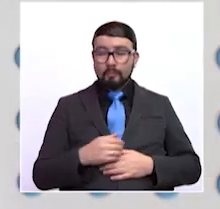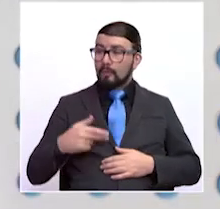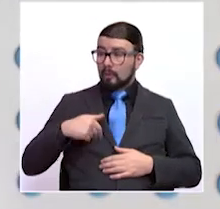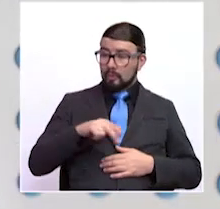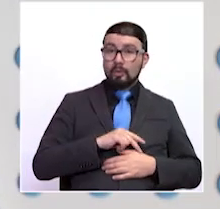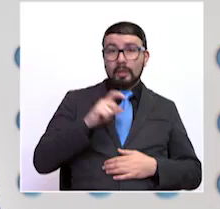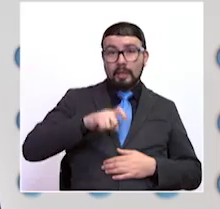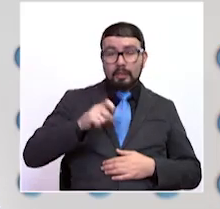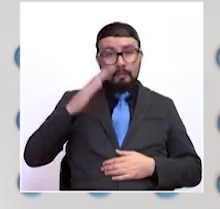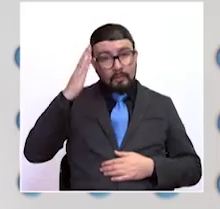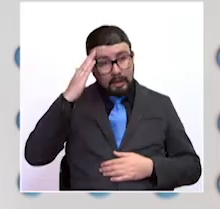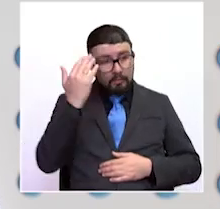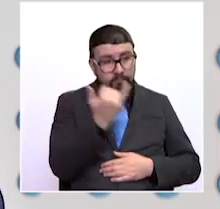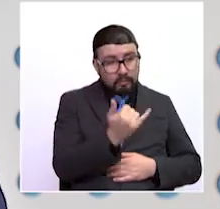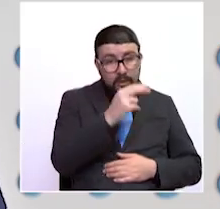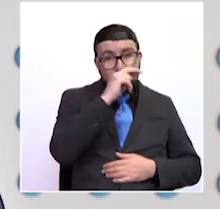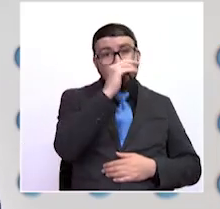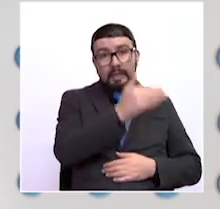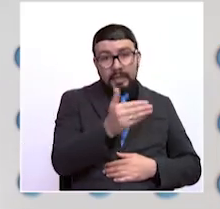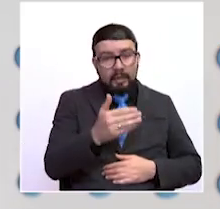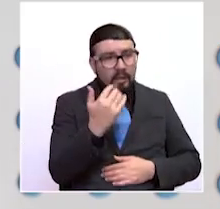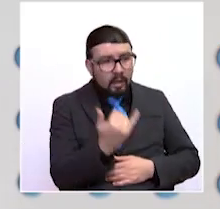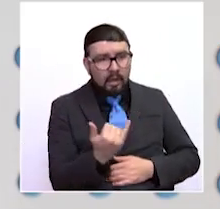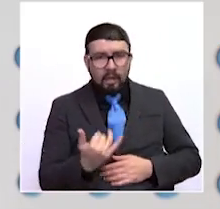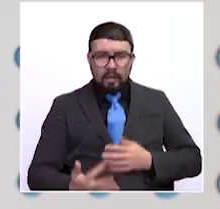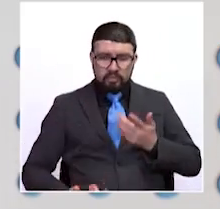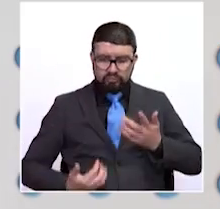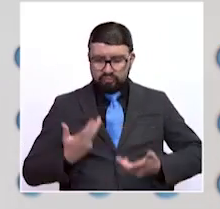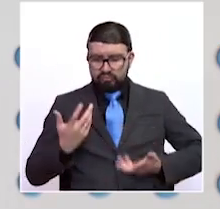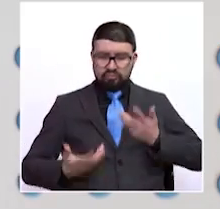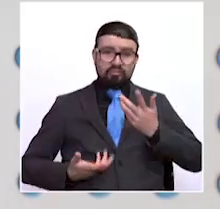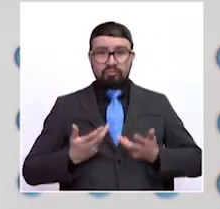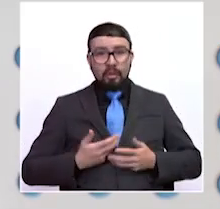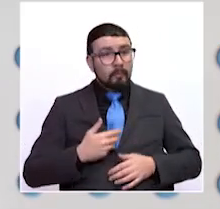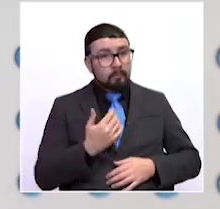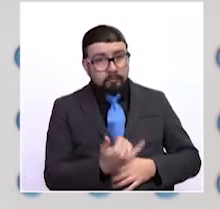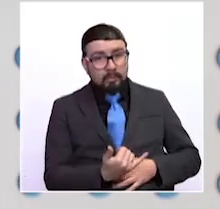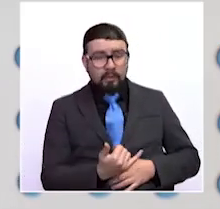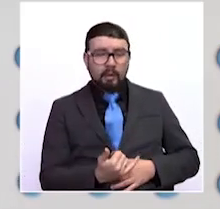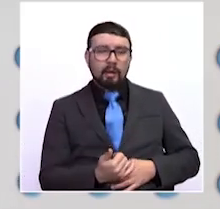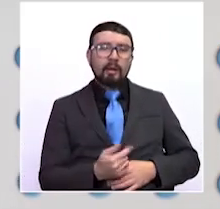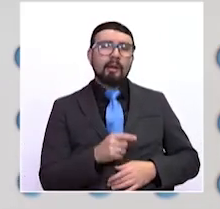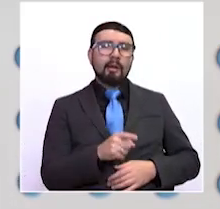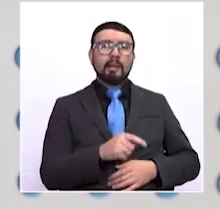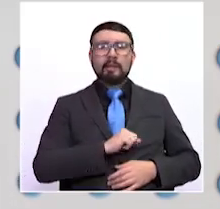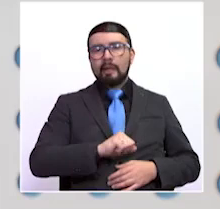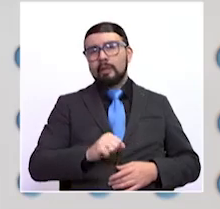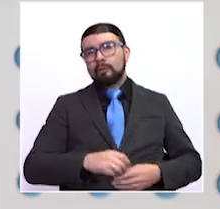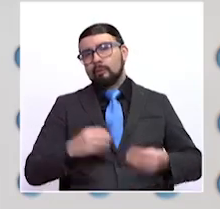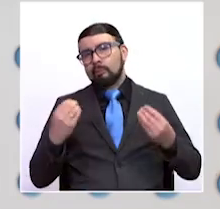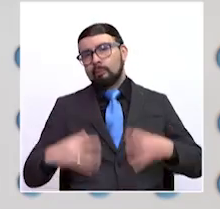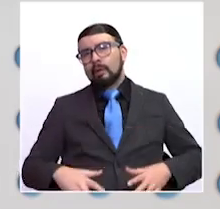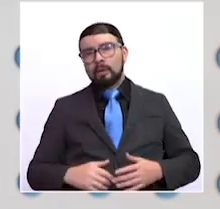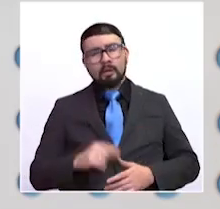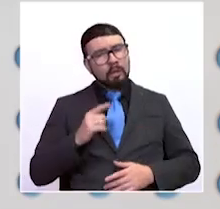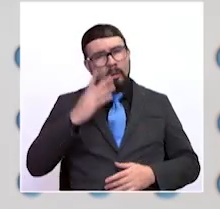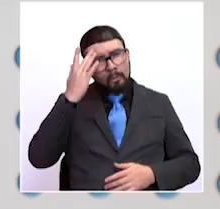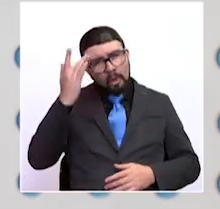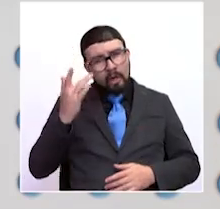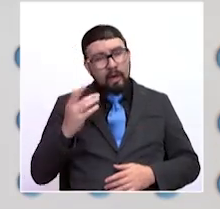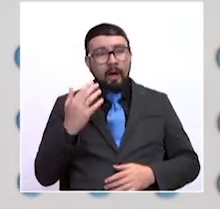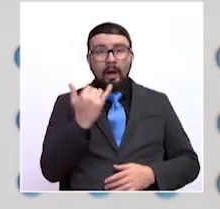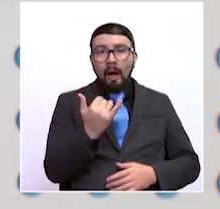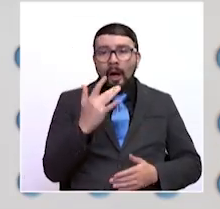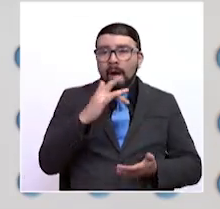que saber que estos niños que se queman perdieron esos derechos. ¿Por qué? Por el solo hecho de que gozaran